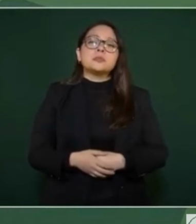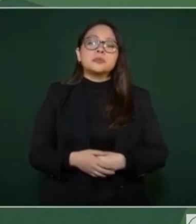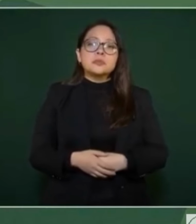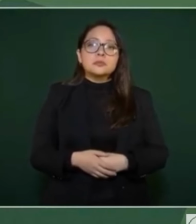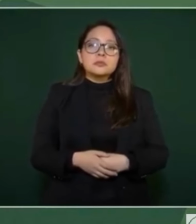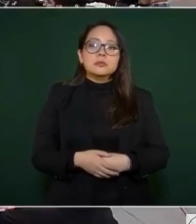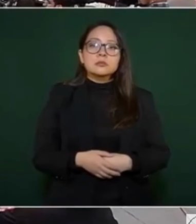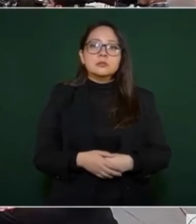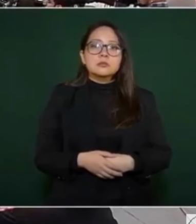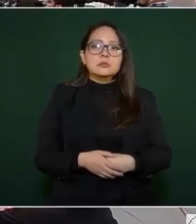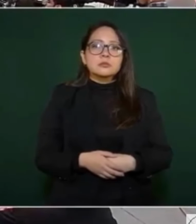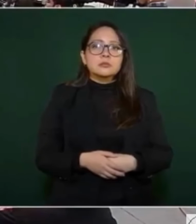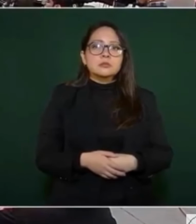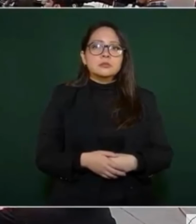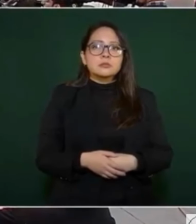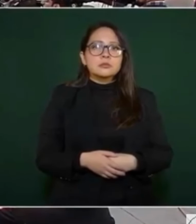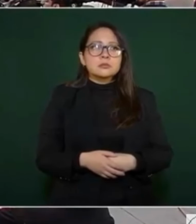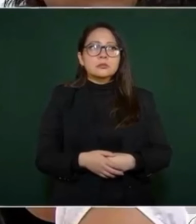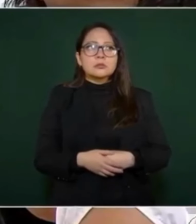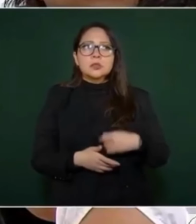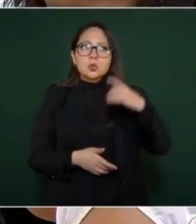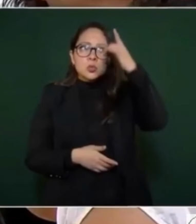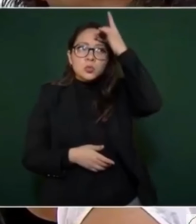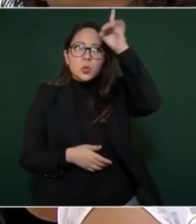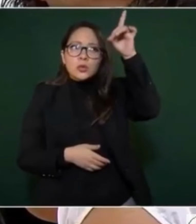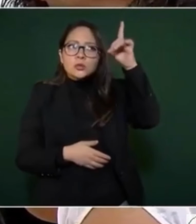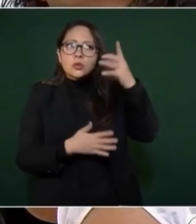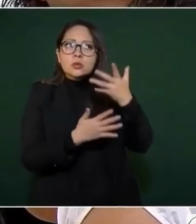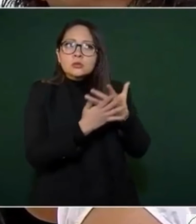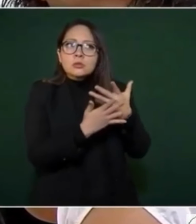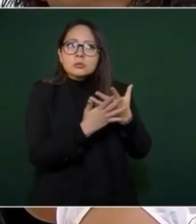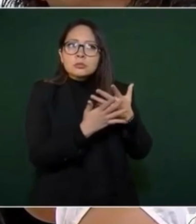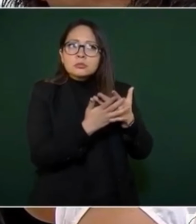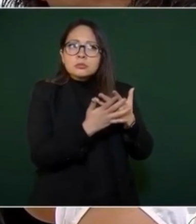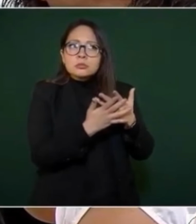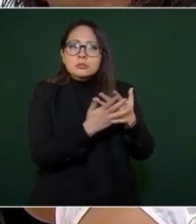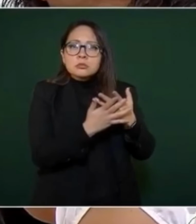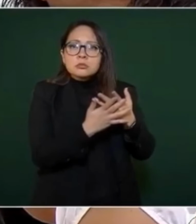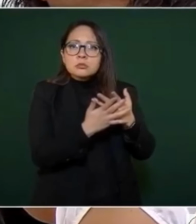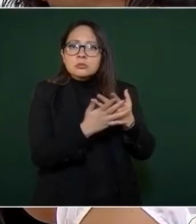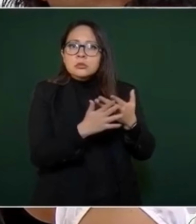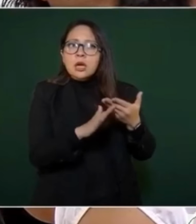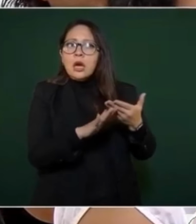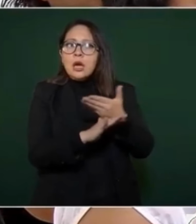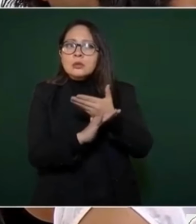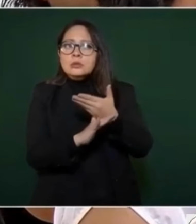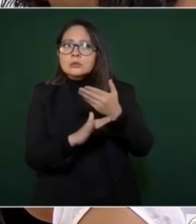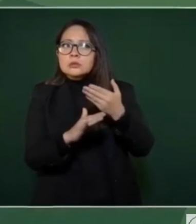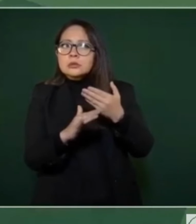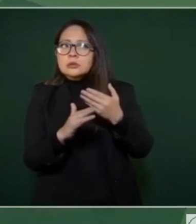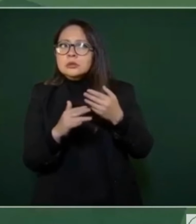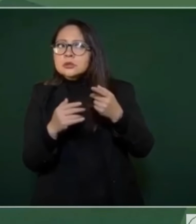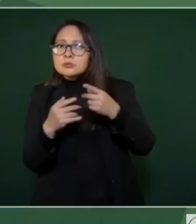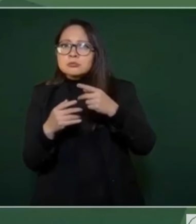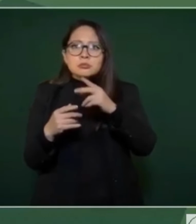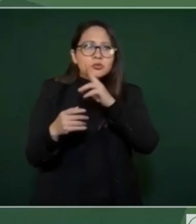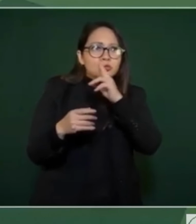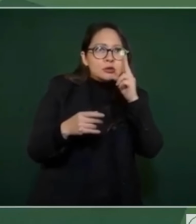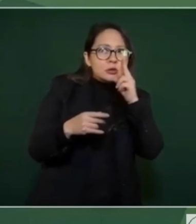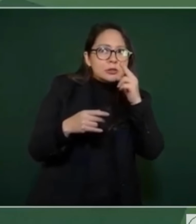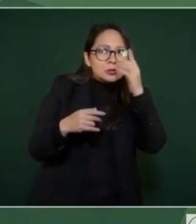¿Es el propietario de un medio de comunicación, es propietario del penal? Sí, sí, es que así era antes. Wow. Sí, por eso es que están enojados ahora.